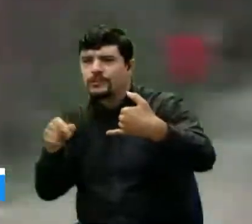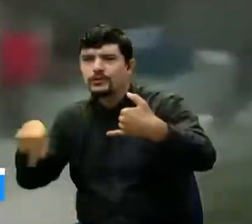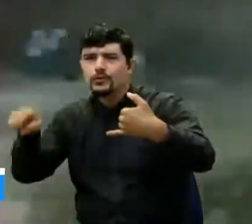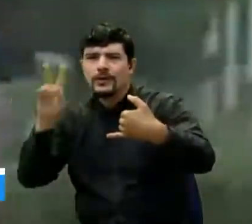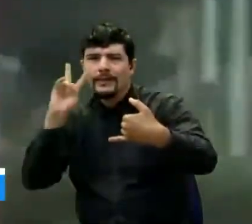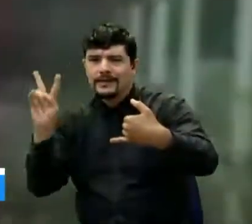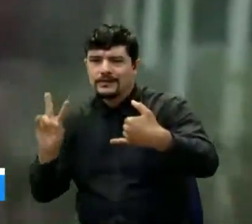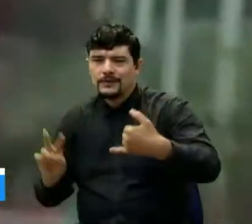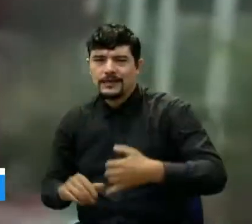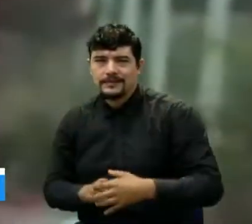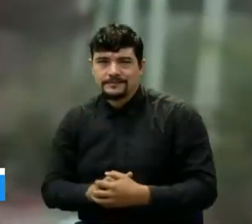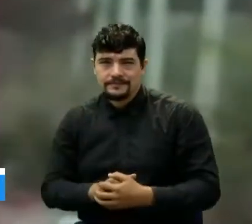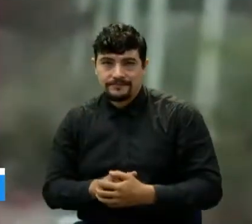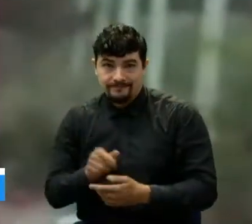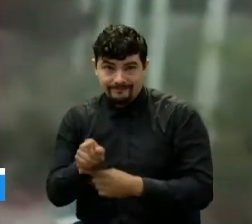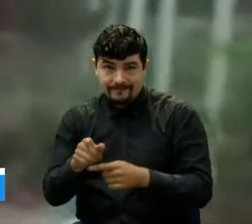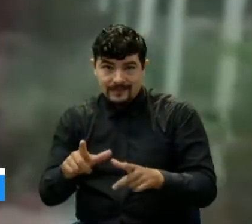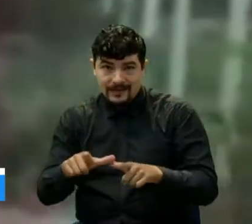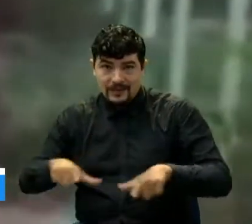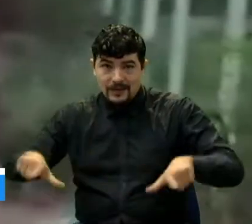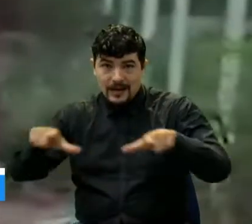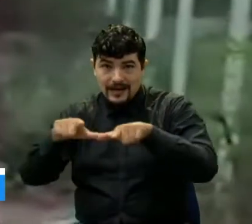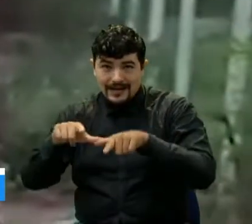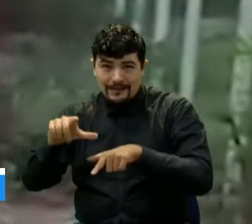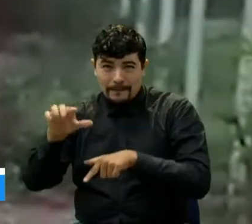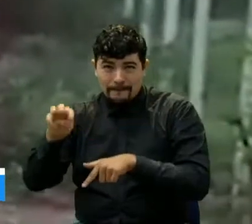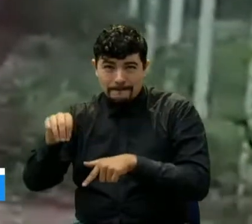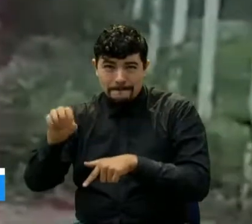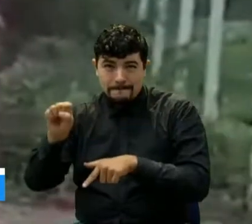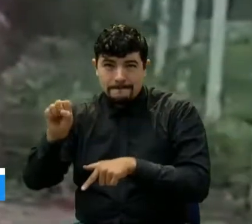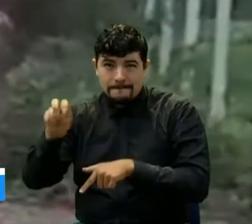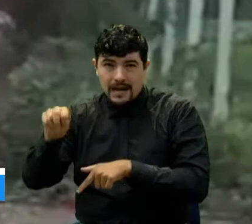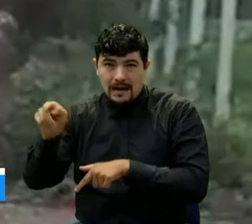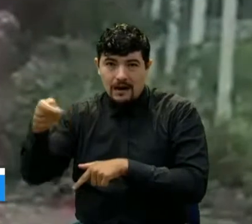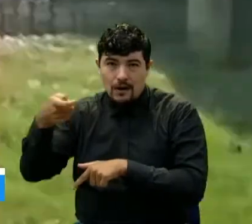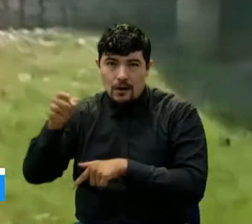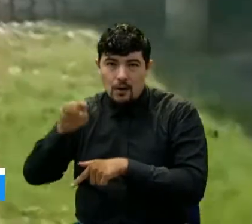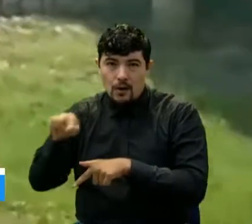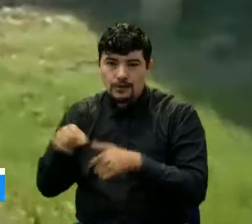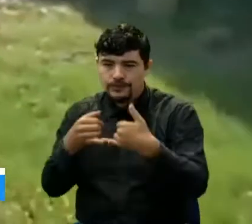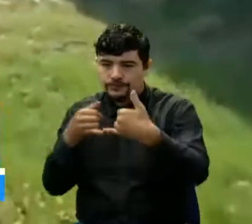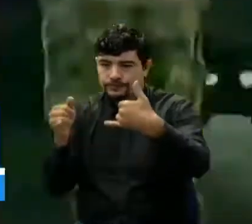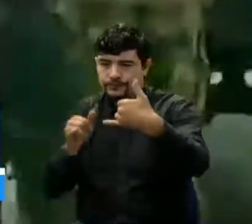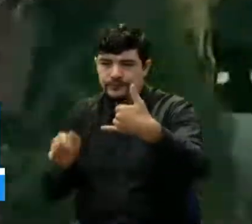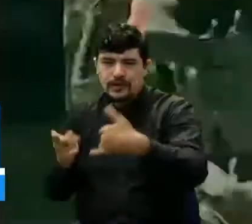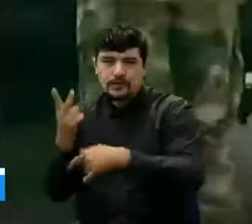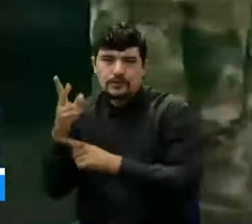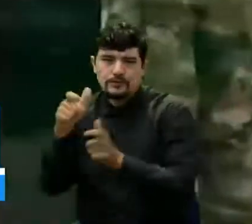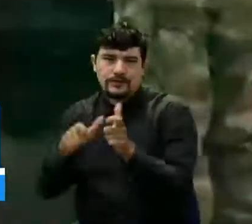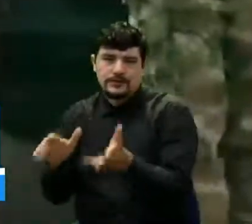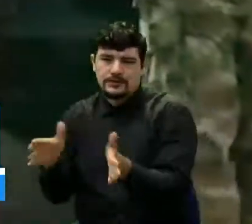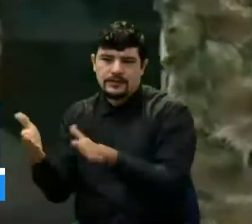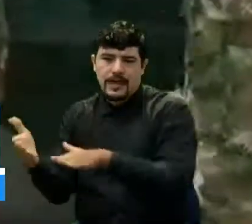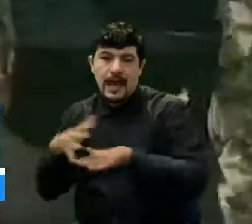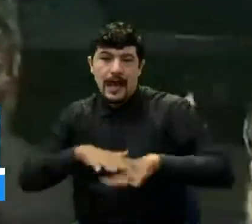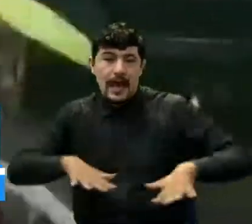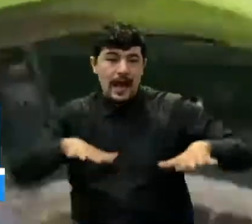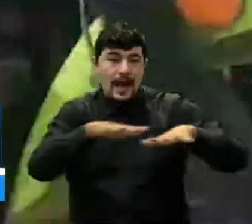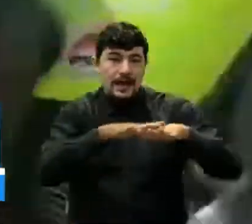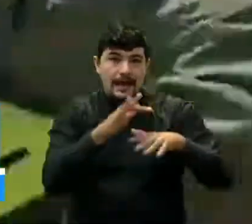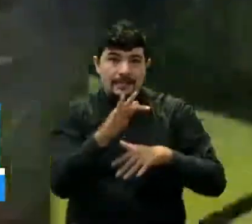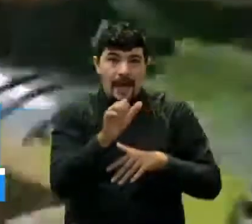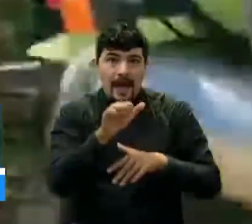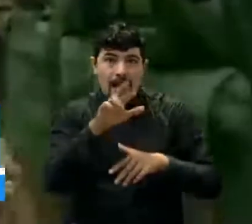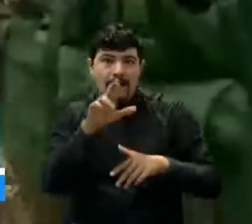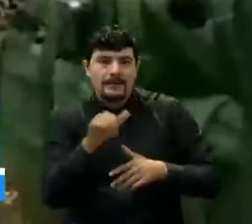Dos muertos en la famosa trocha Los Mangos en la parada zona de frontera entre Colombia y Venezuela y dos más en zona rural del Tarra en un mismo